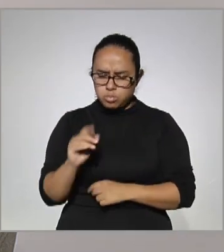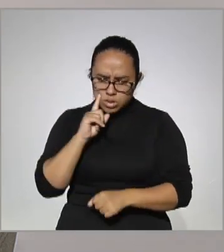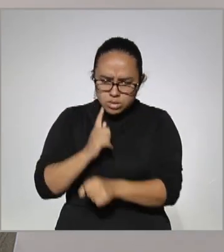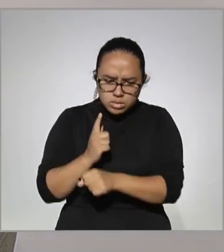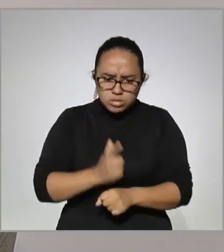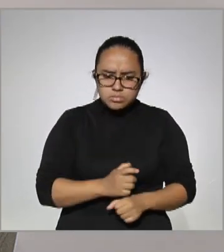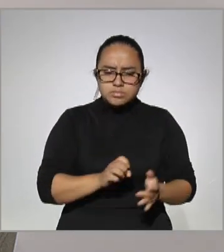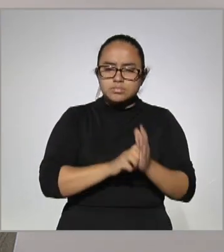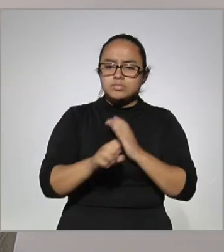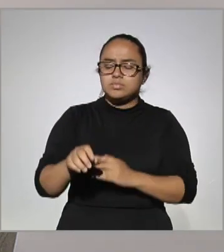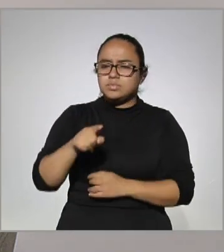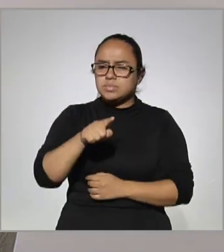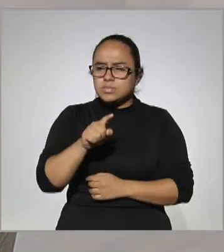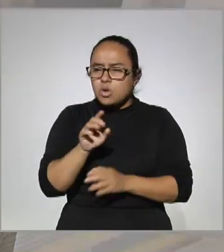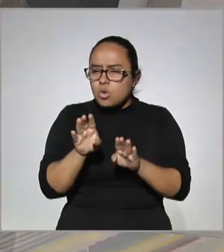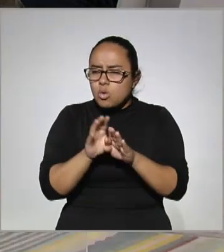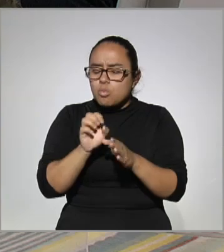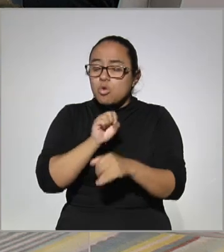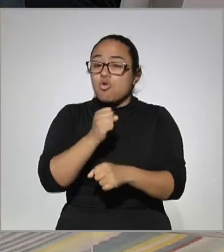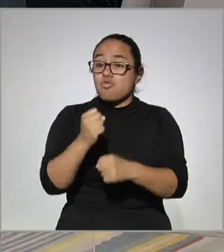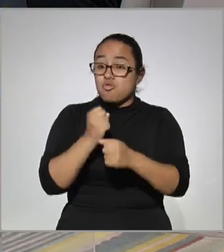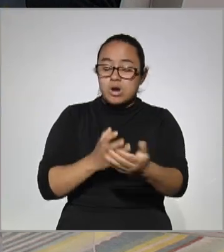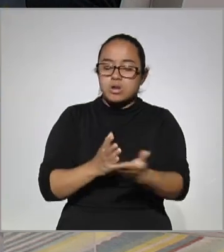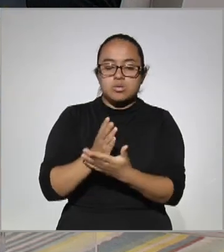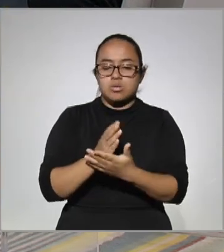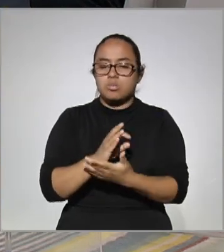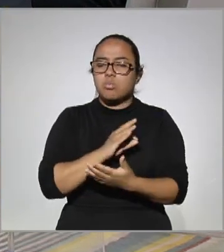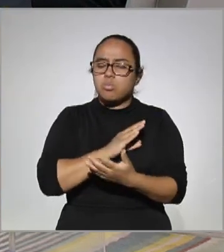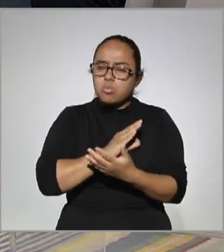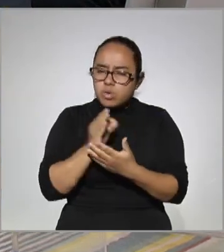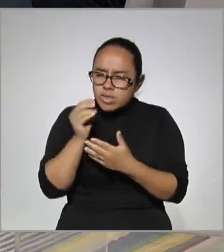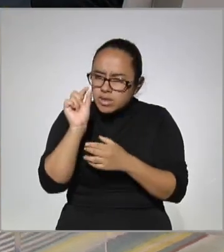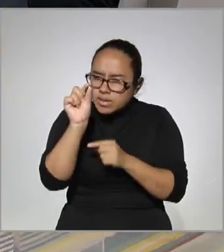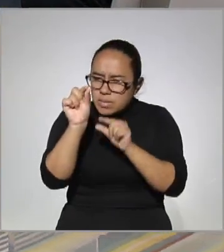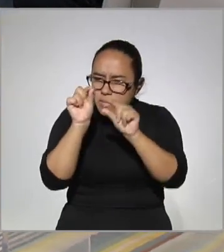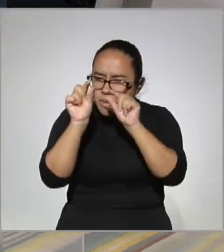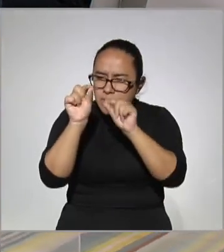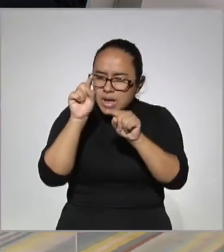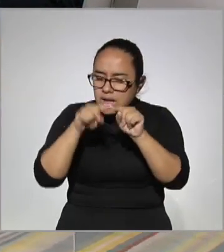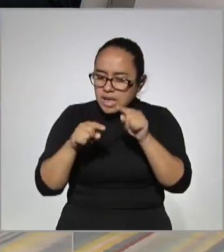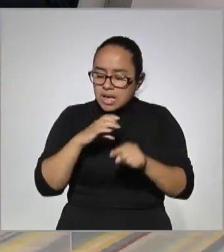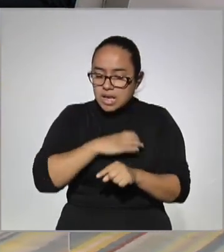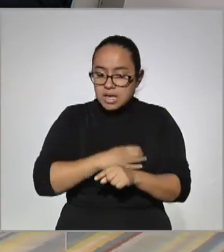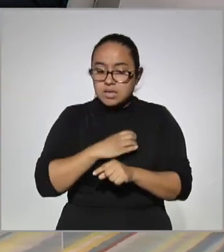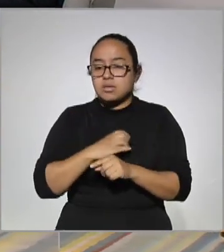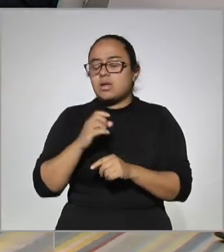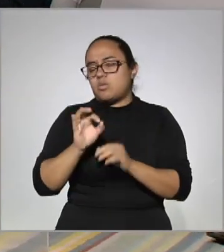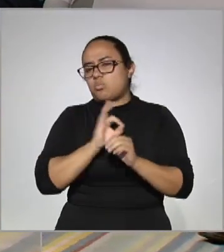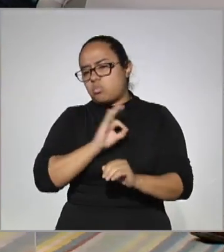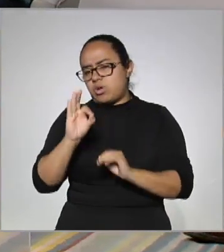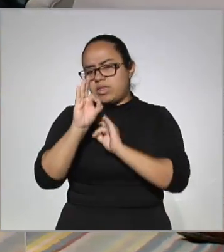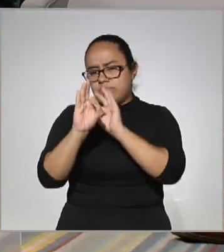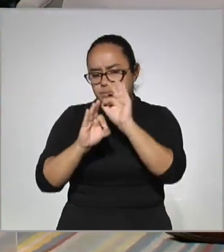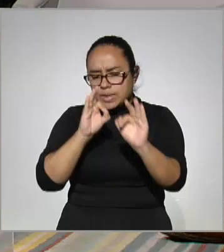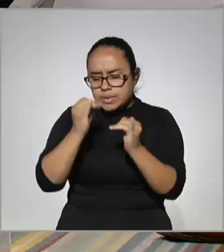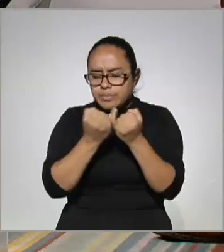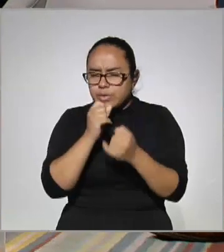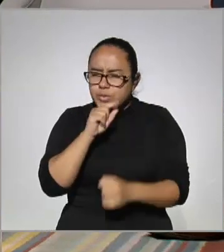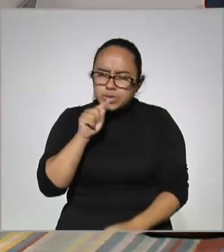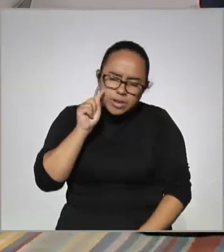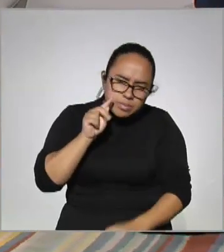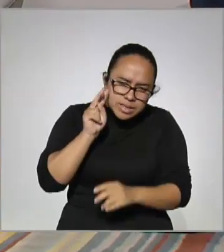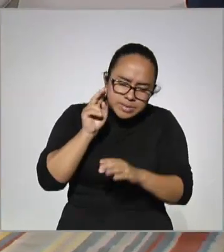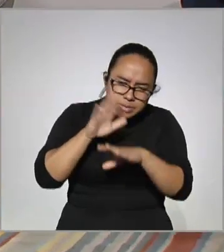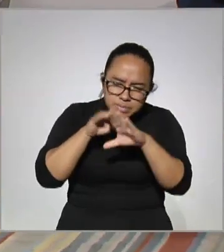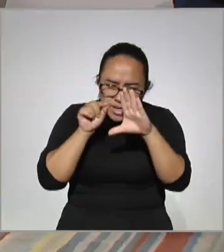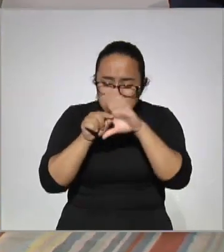ejemplo, lesiones microinvasoras, no solamente erradicar el cáncer, puede ser que se trate, pero también que veamos, porque